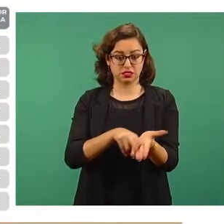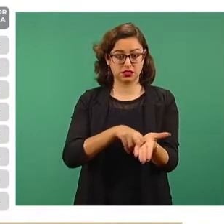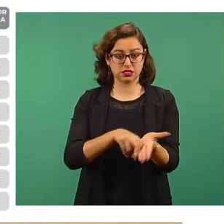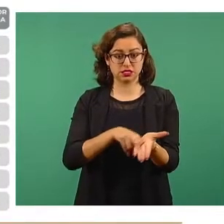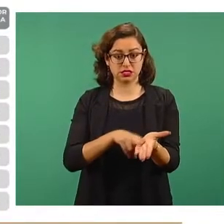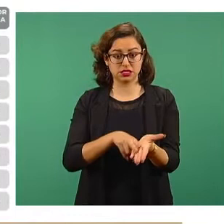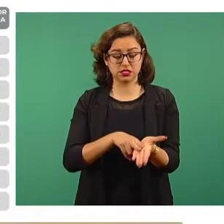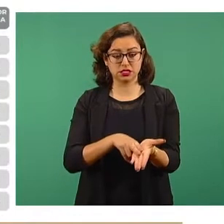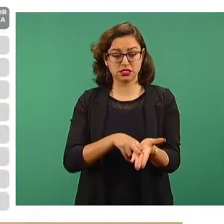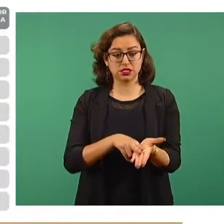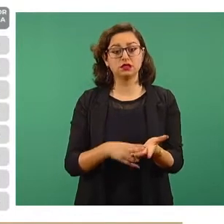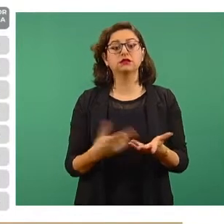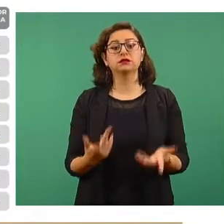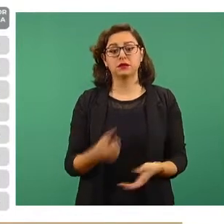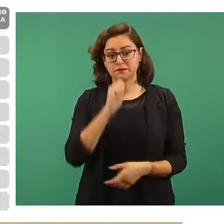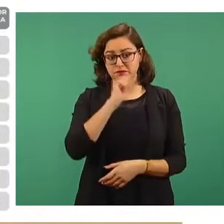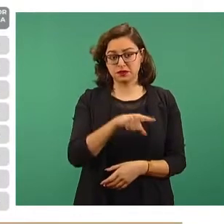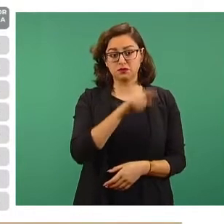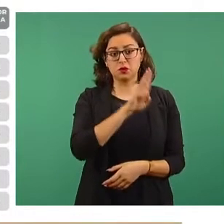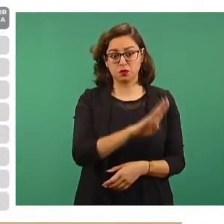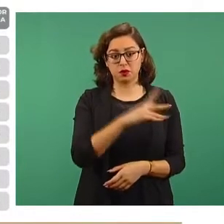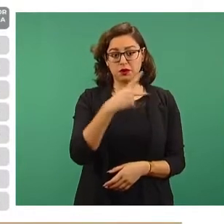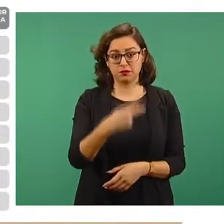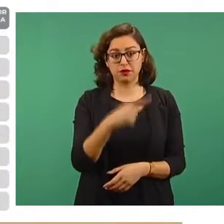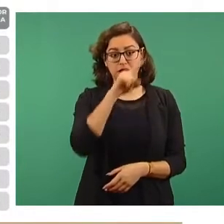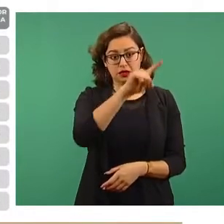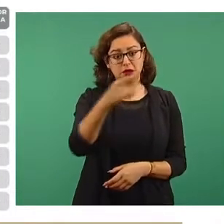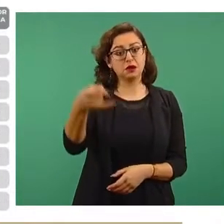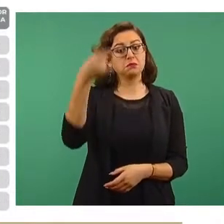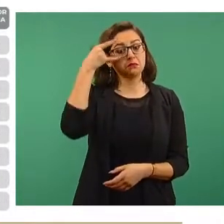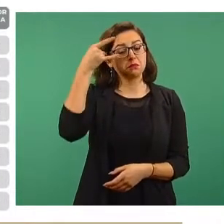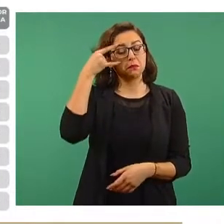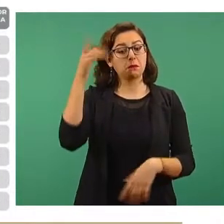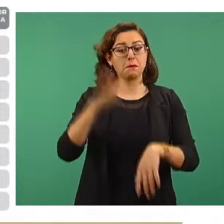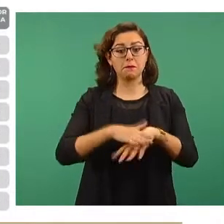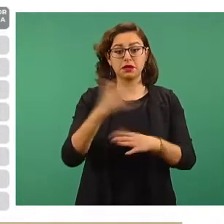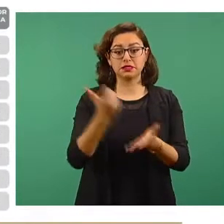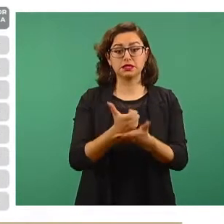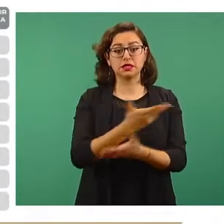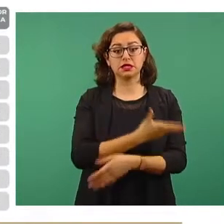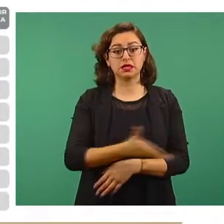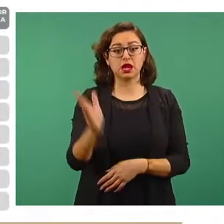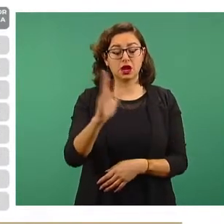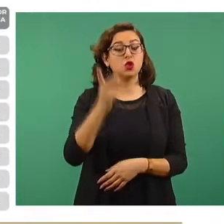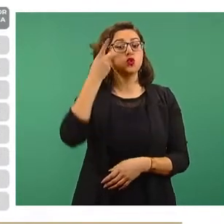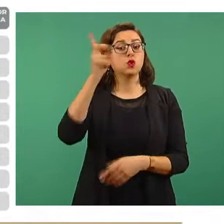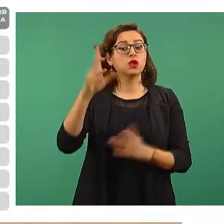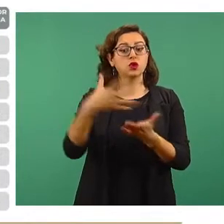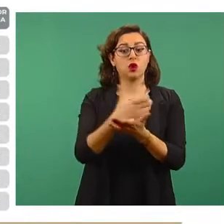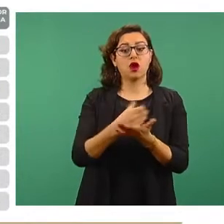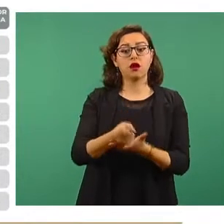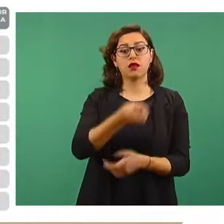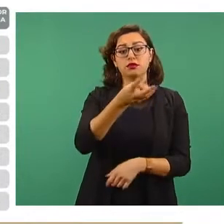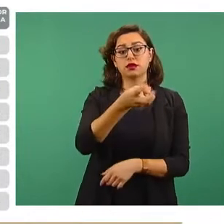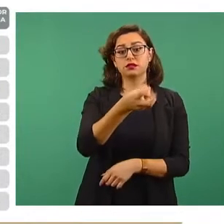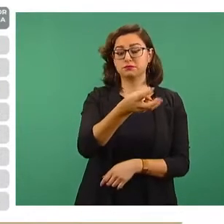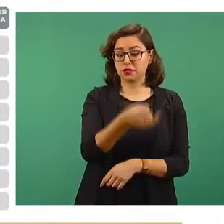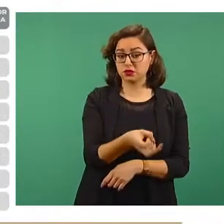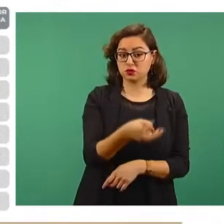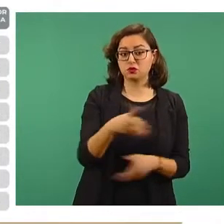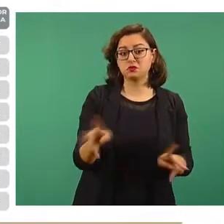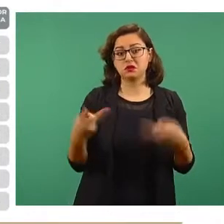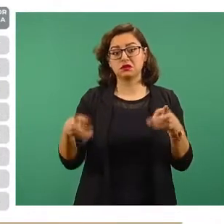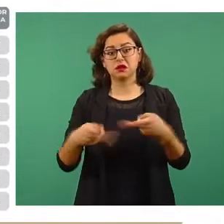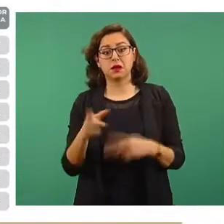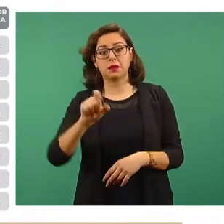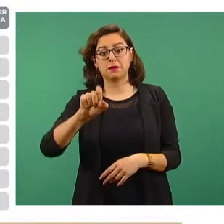diésel, nuevamente combustibles BP en Escárcega, Campeche, tuvo el margen más alto en 3 pesos con 15 centavos y un precio al público